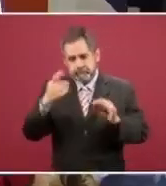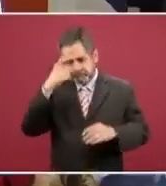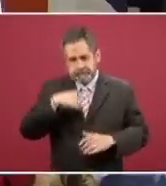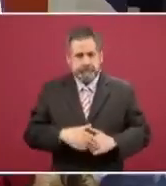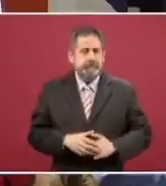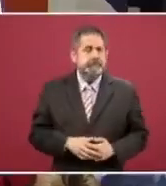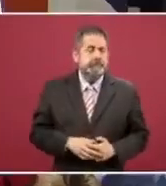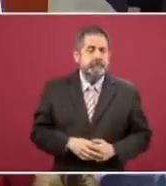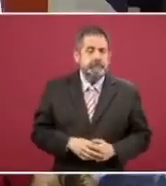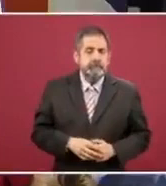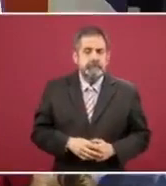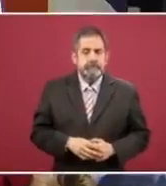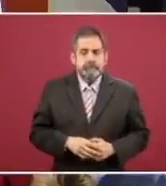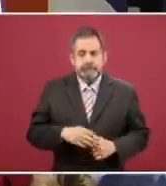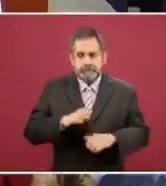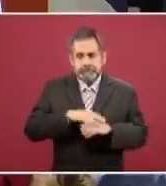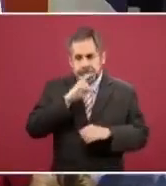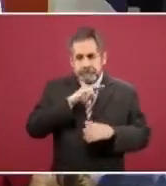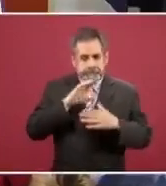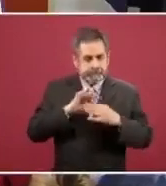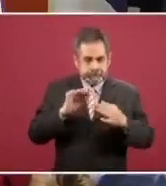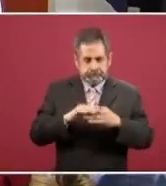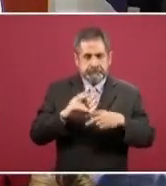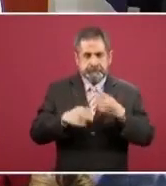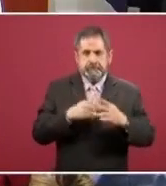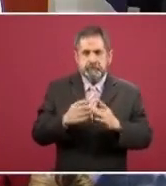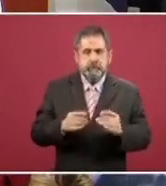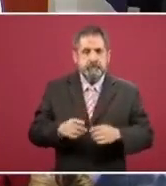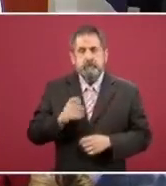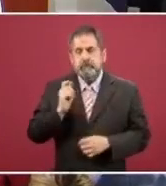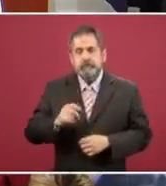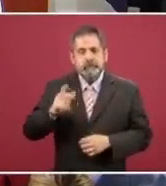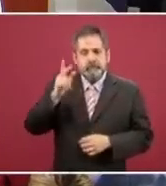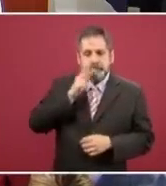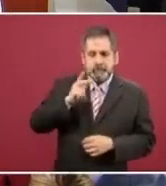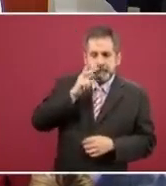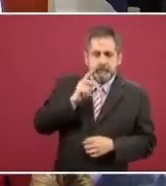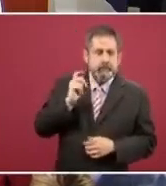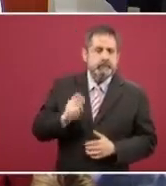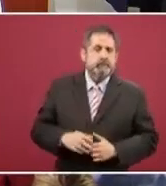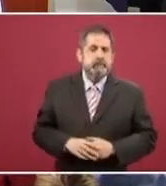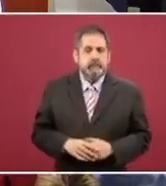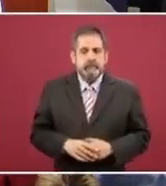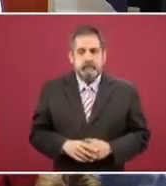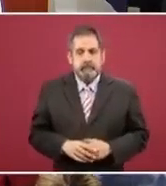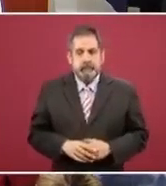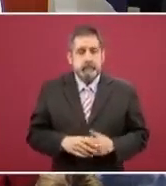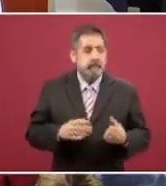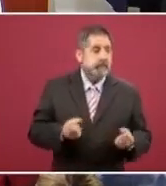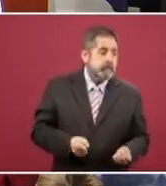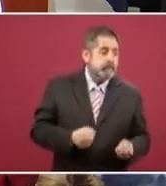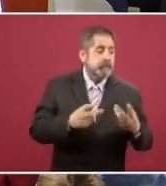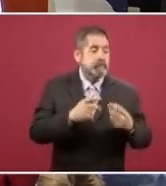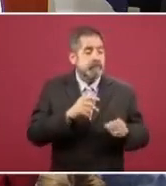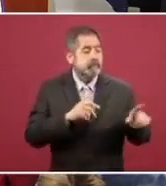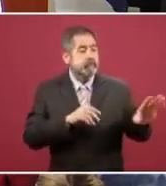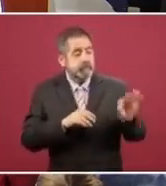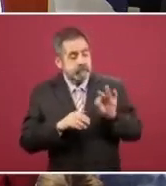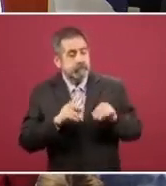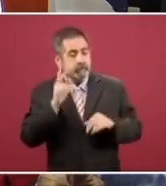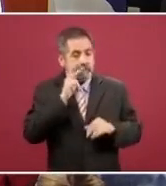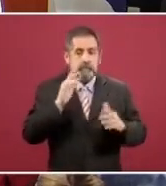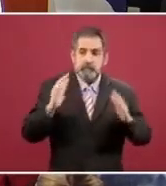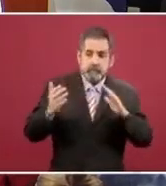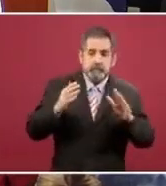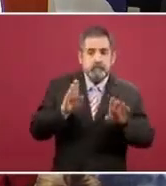pasemos al tema, y me voy ya más rápido, de las pruebas. Esta idea de cuántas pruebas y estas comparaciones